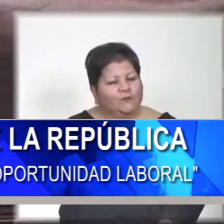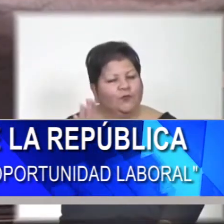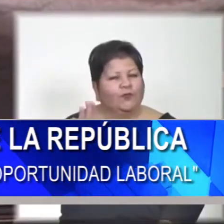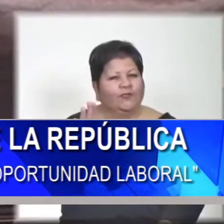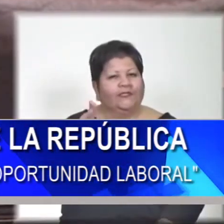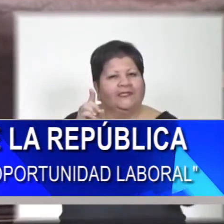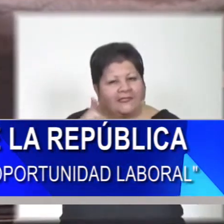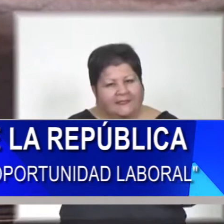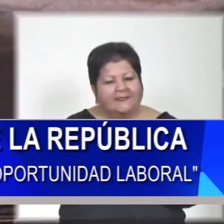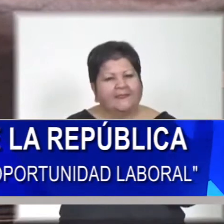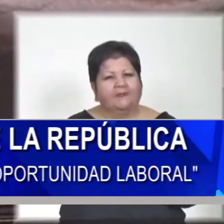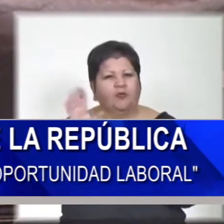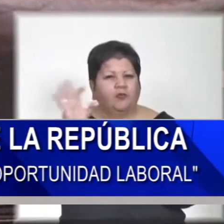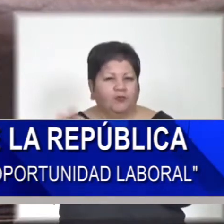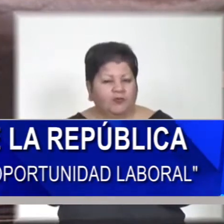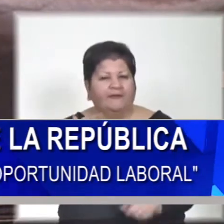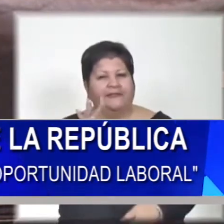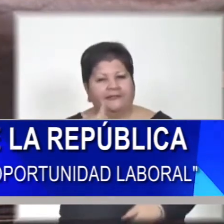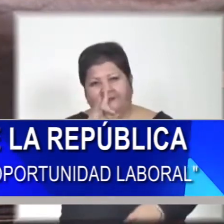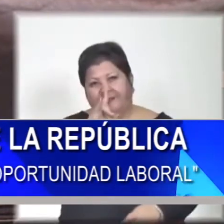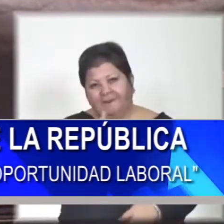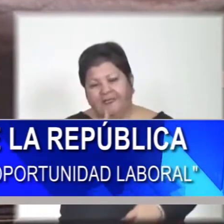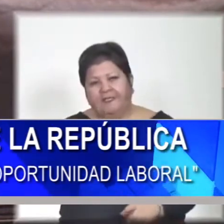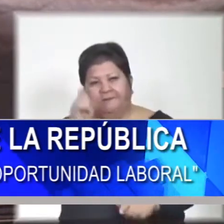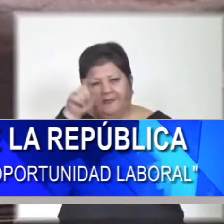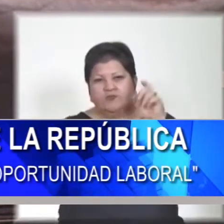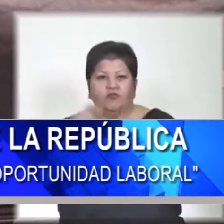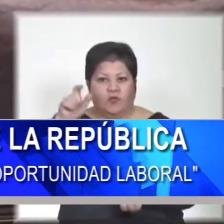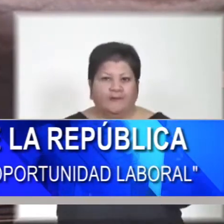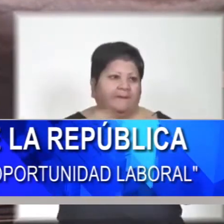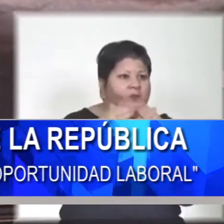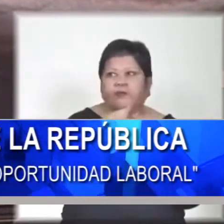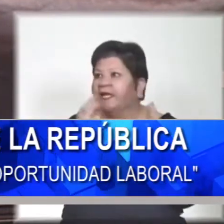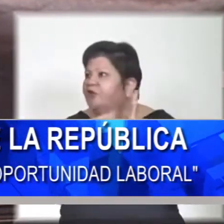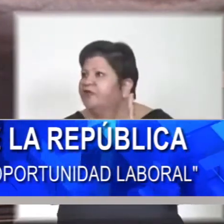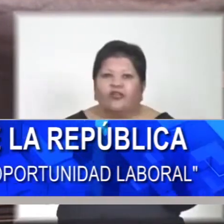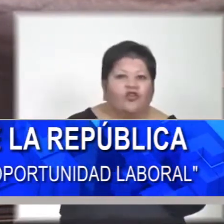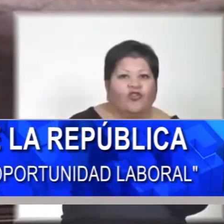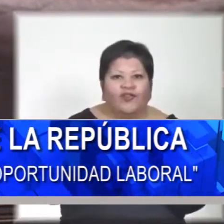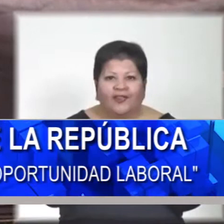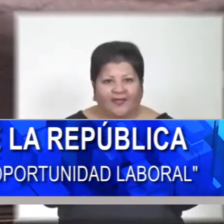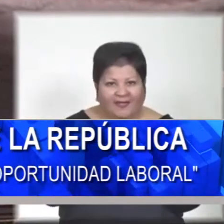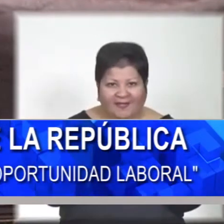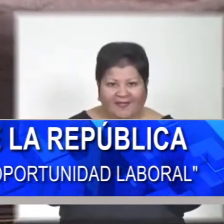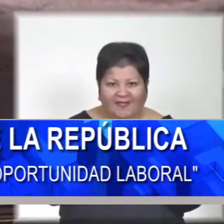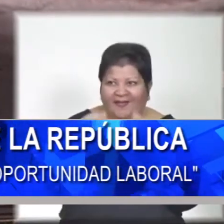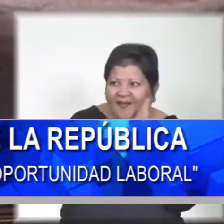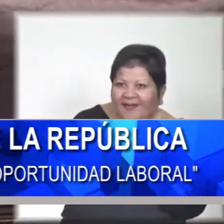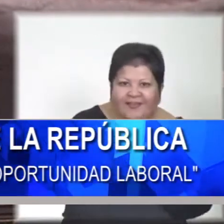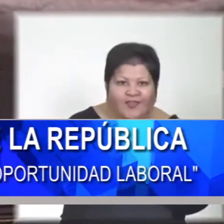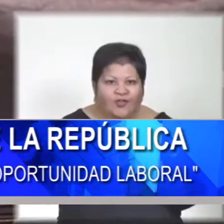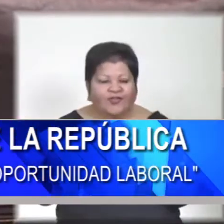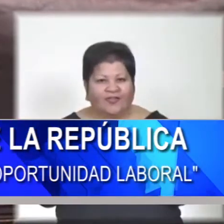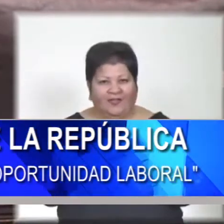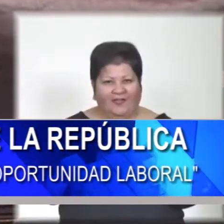Y en el departamento de Salto van a estar los lugares que se van a definir en los próximos días, entre 18 y 65 años, no